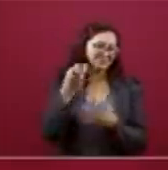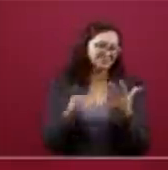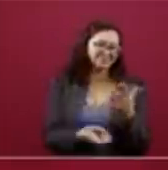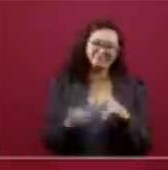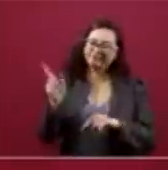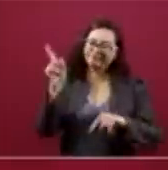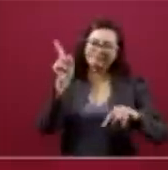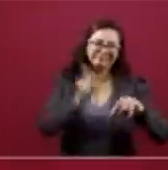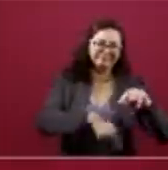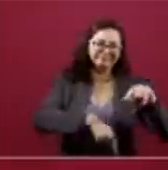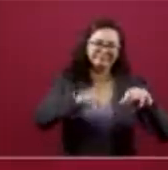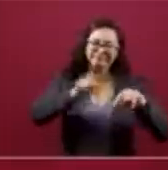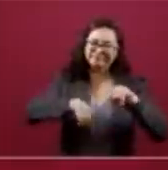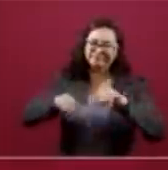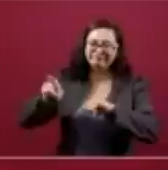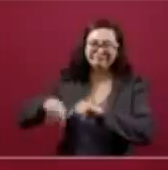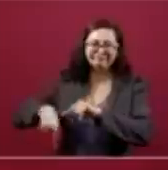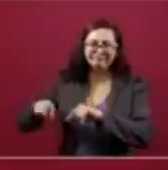evitando.